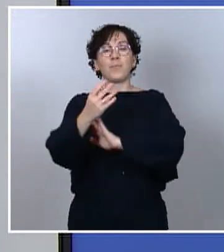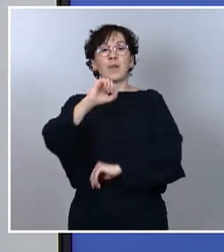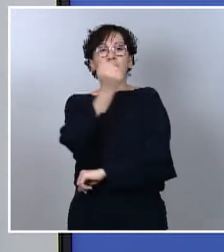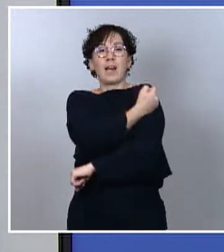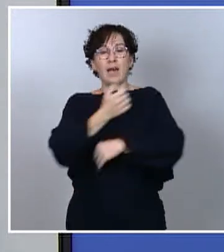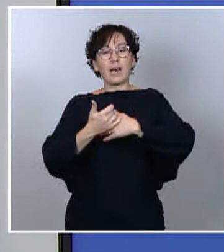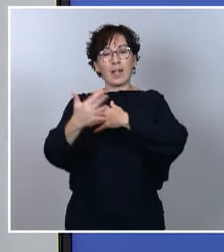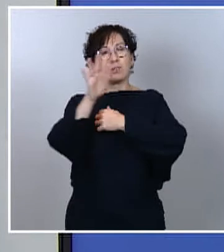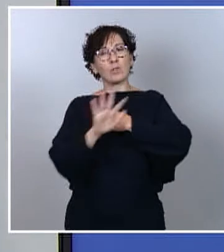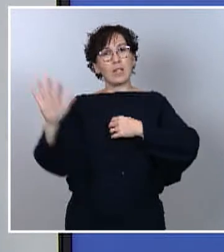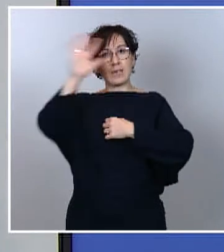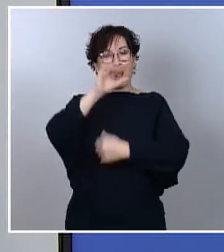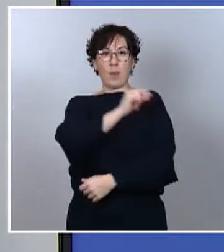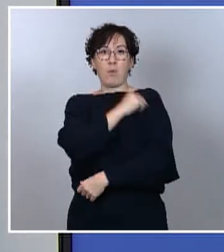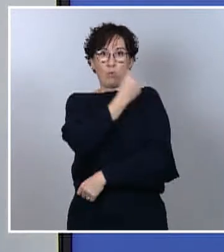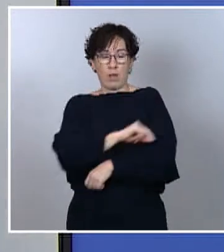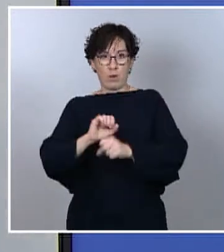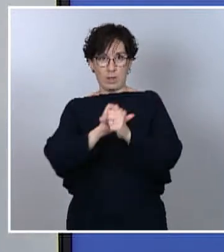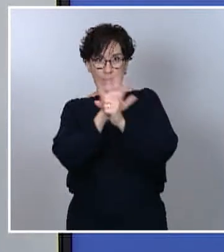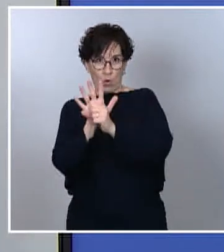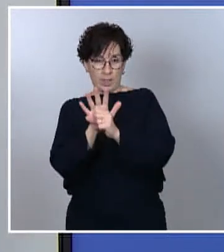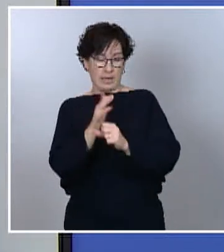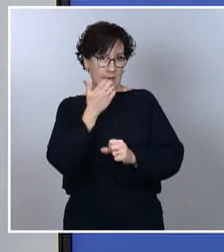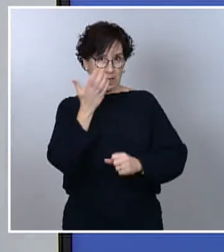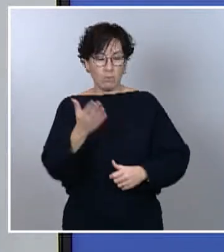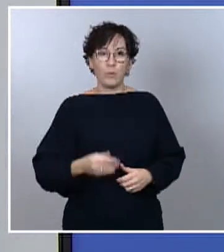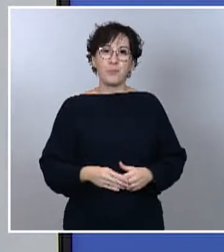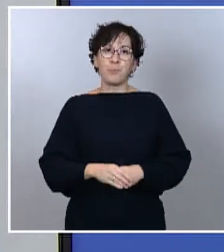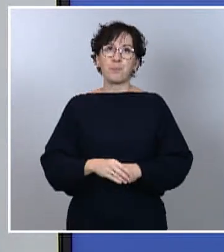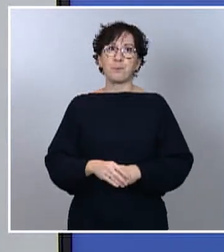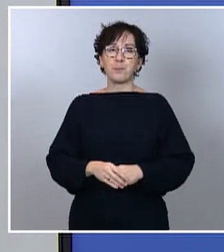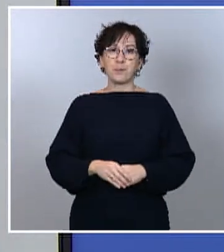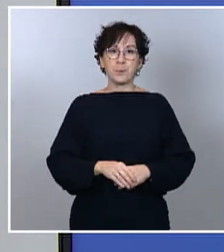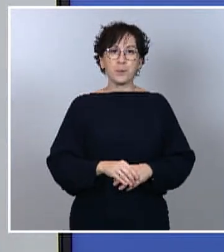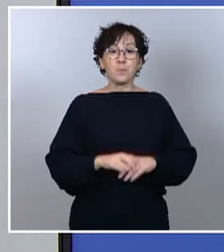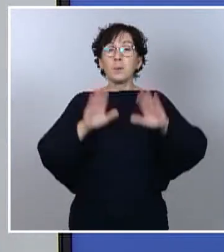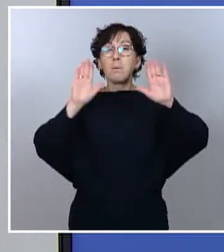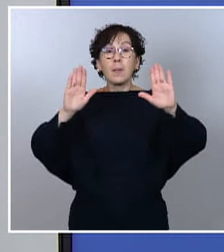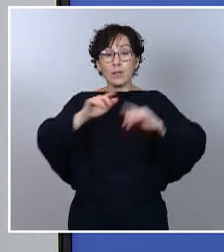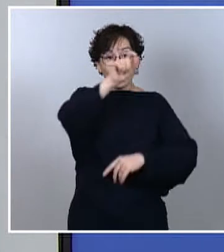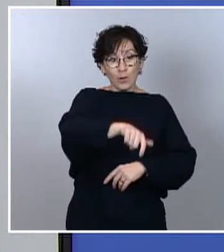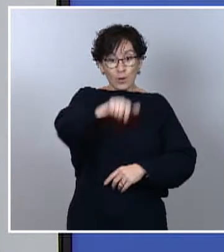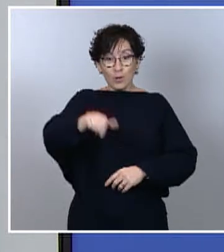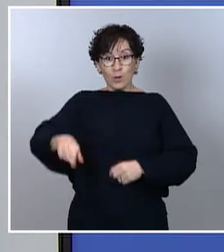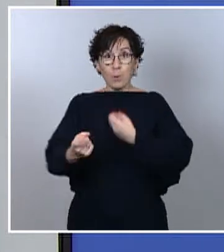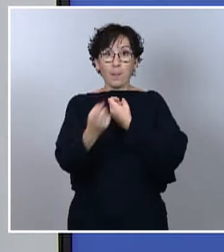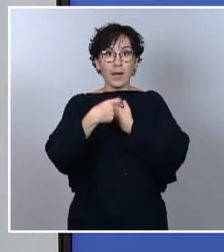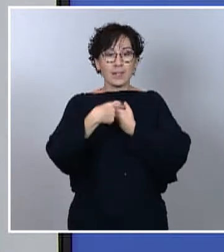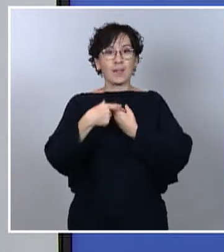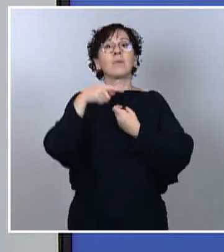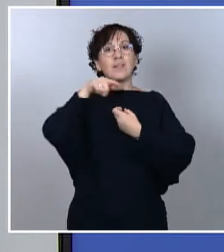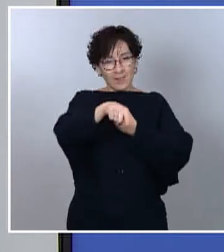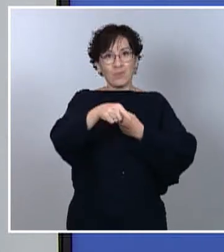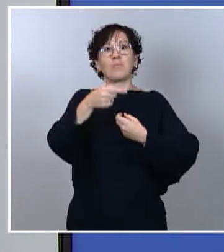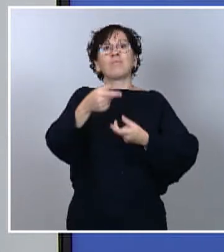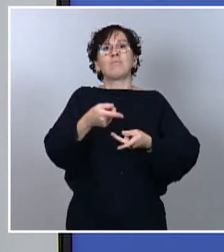al COVID-19. Pero son sin duda los participantes los que han permitido hacer realidad esta cuarta ronda,